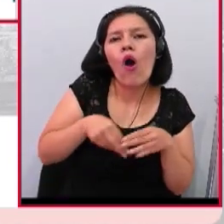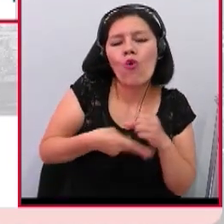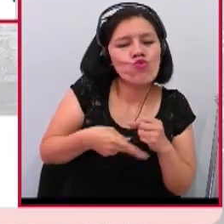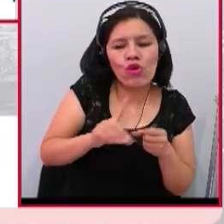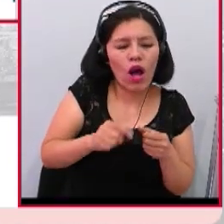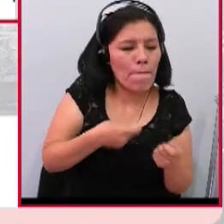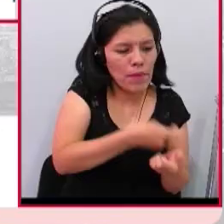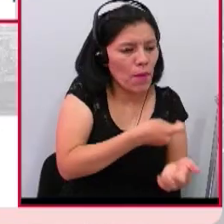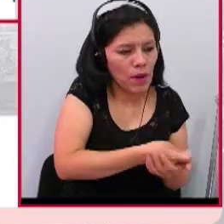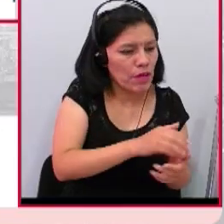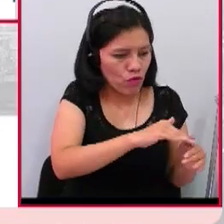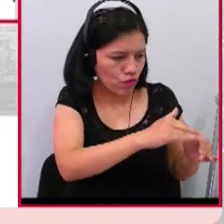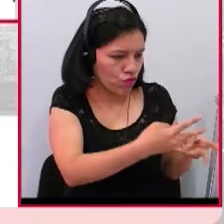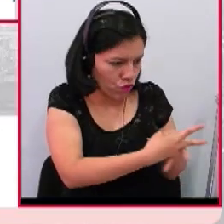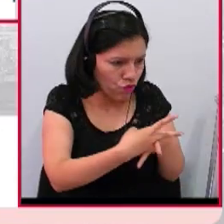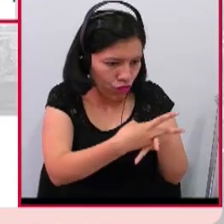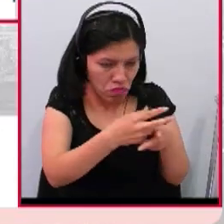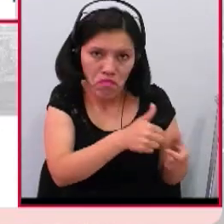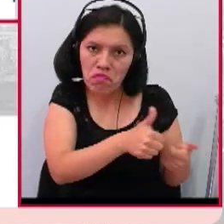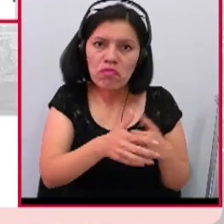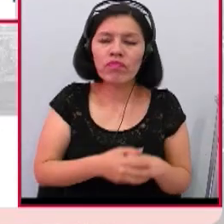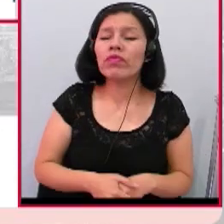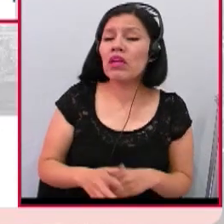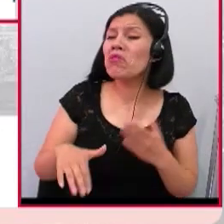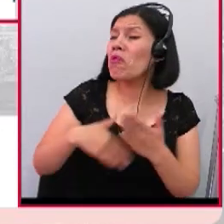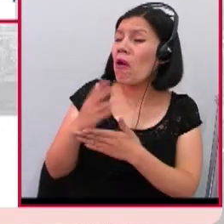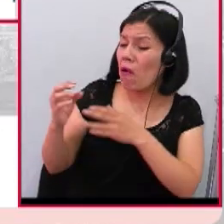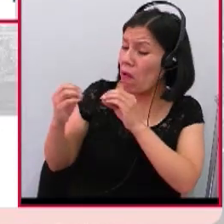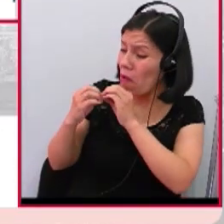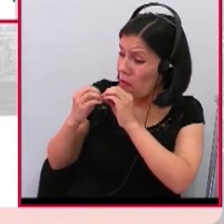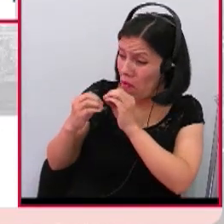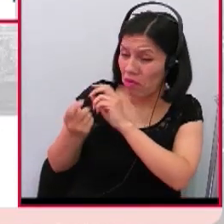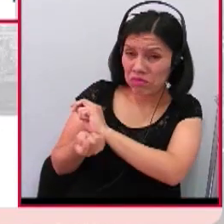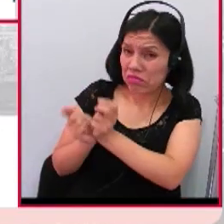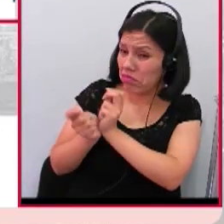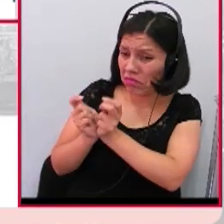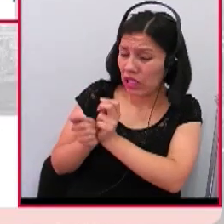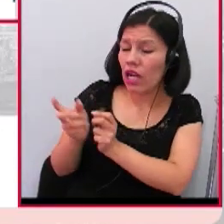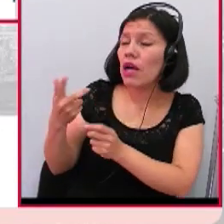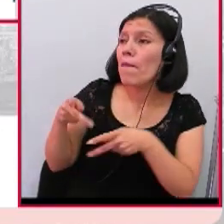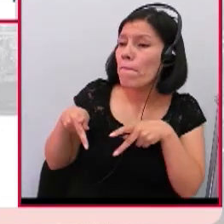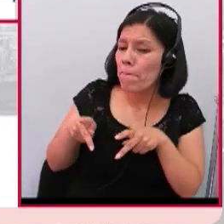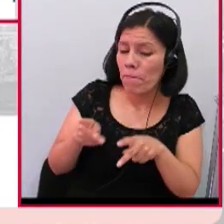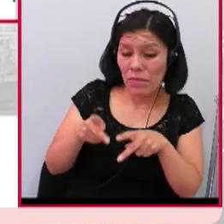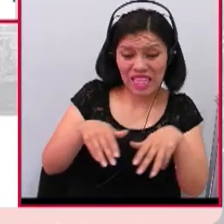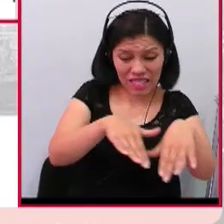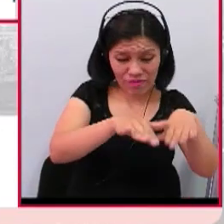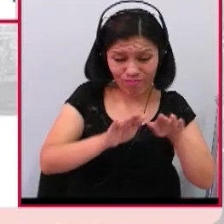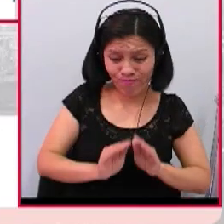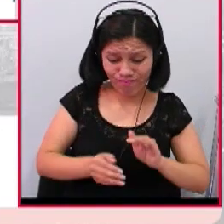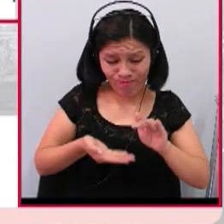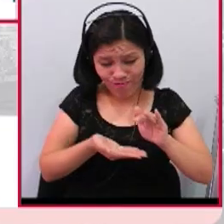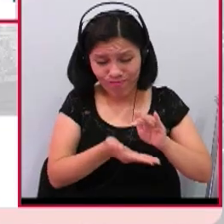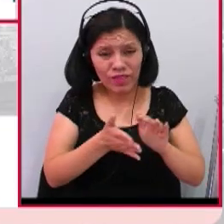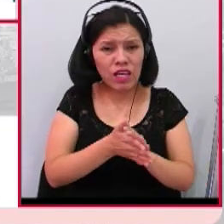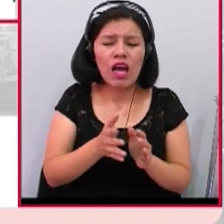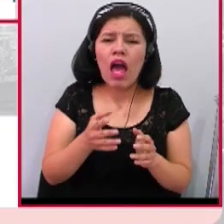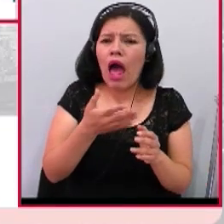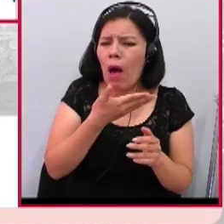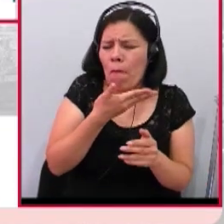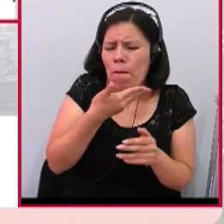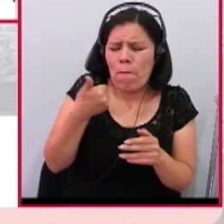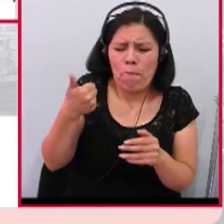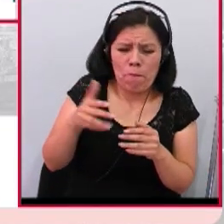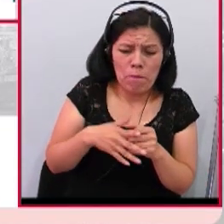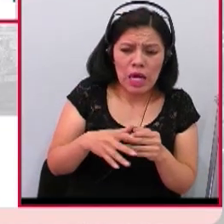En resumen, las conclusiones se basan en que todas estas modificaciones han permitido mejorar en convertidores y llegar a cifras récord de